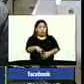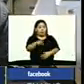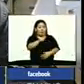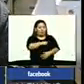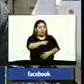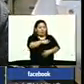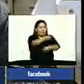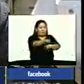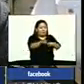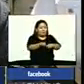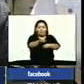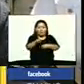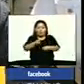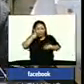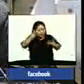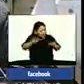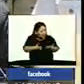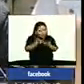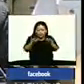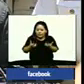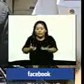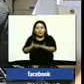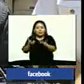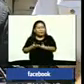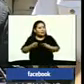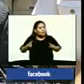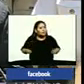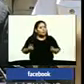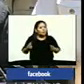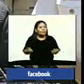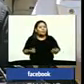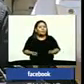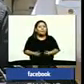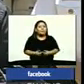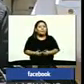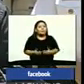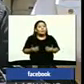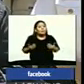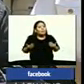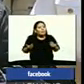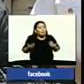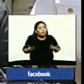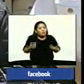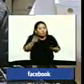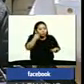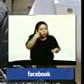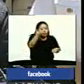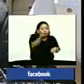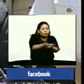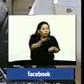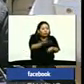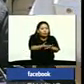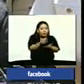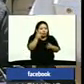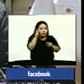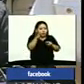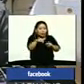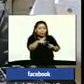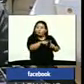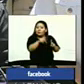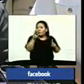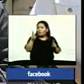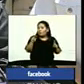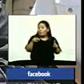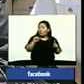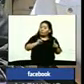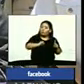investigando de manera ágil cuáles son las evidencias que se puedan encontrar alrededor de este fallecimiento.